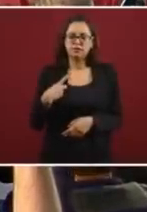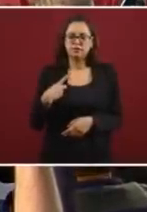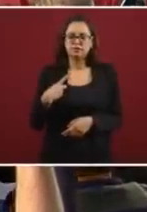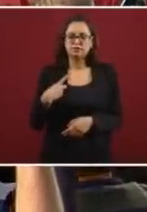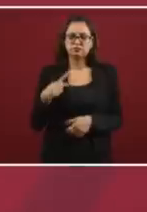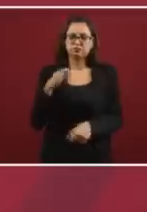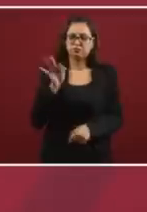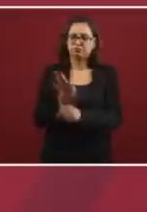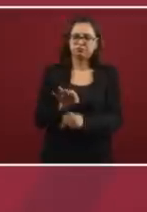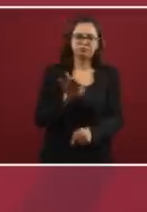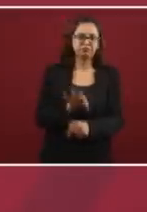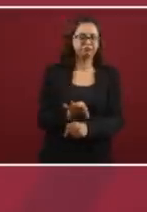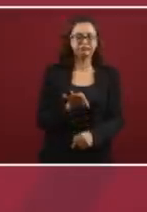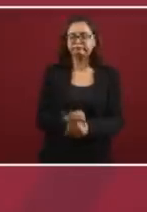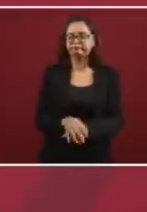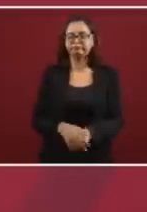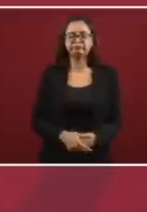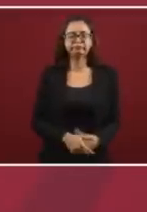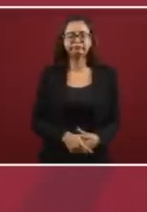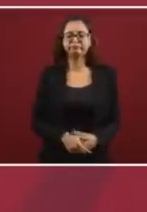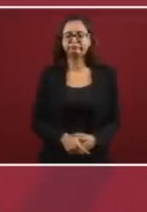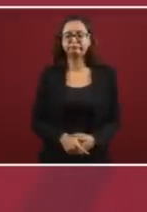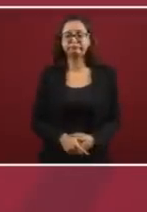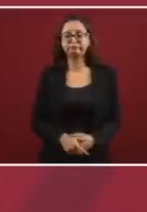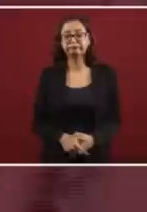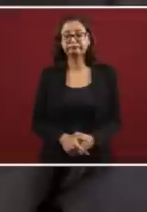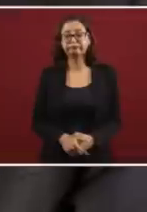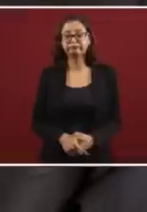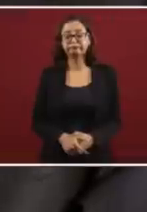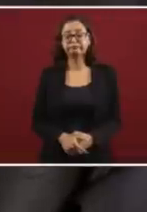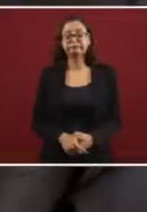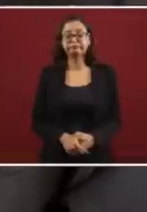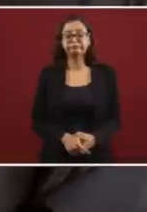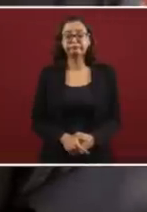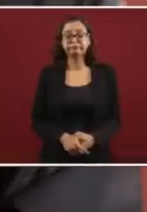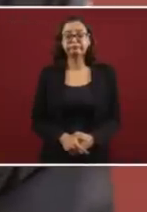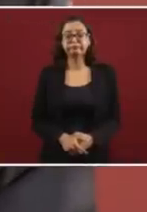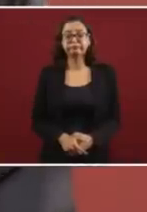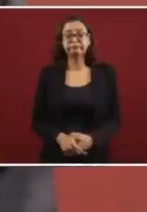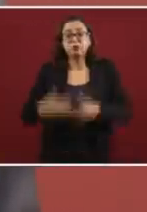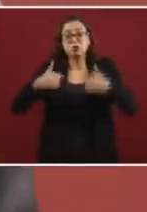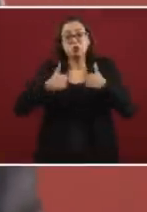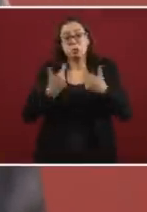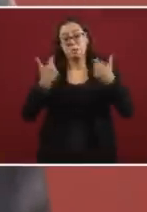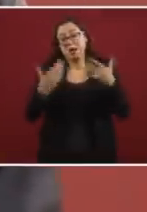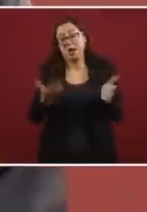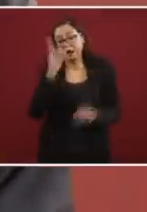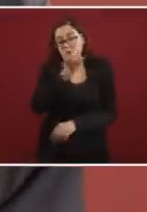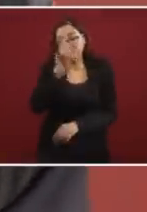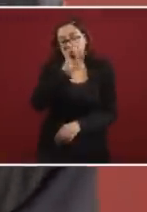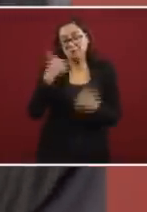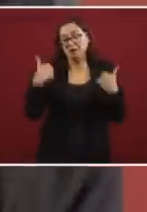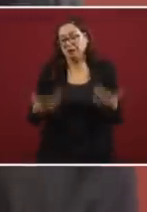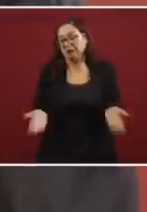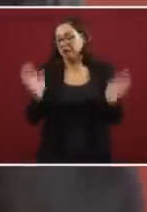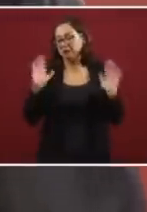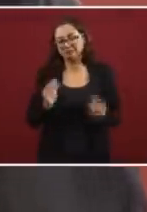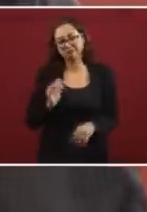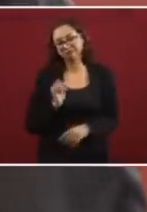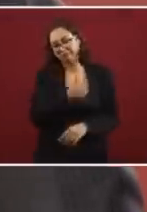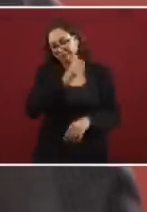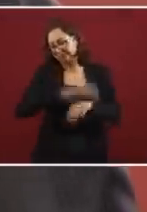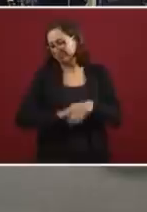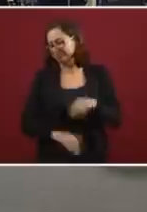a bailar bueno yo para que estoy de asesor no allá es